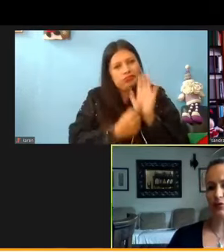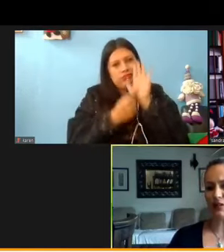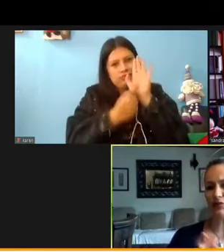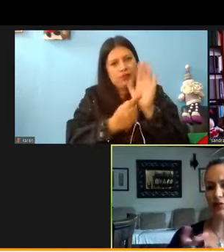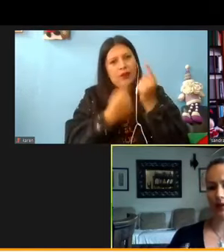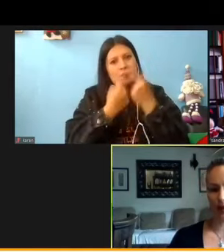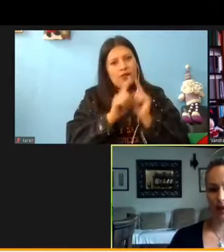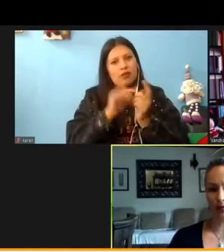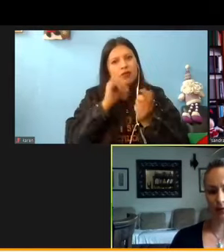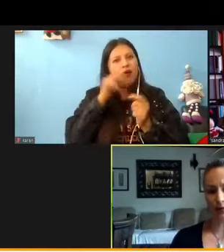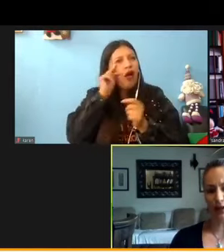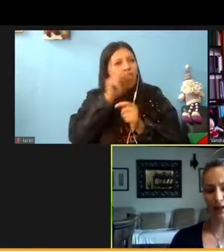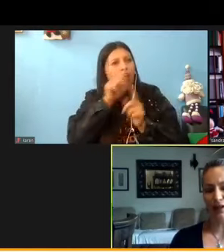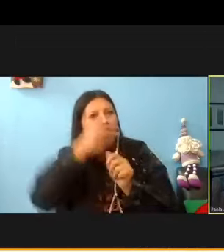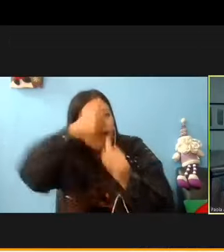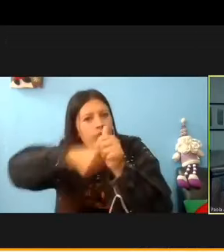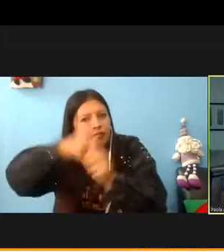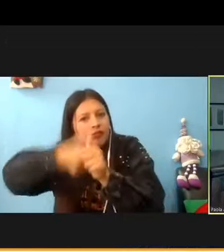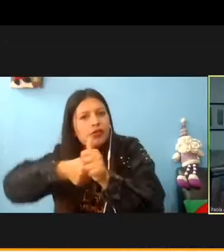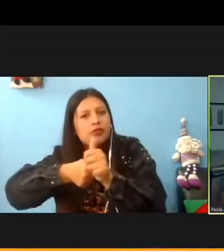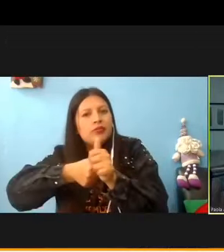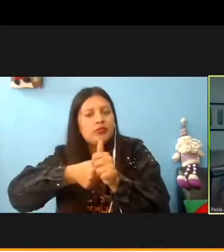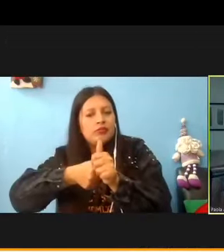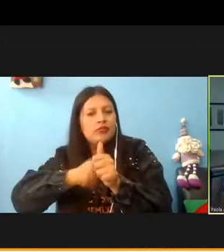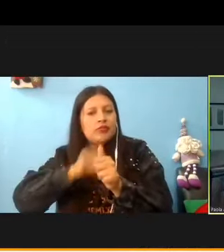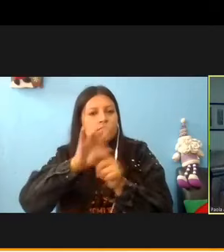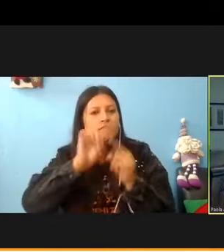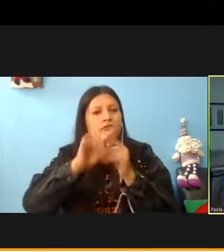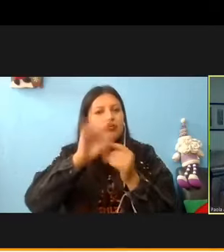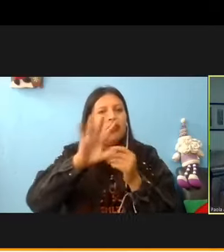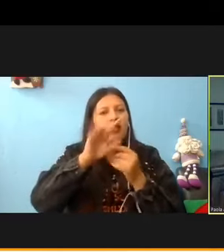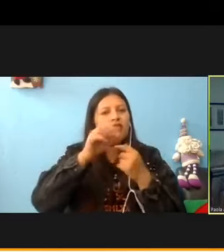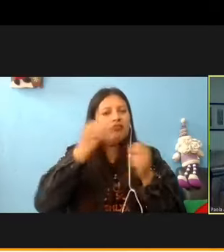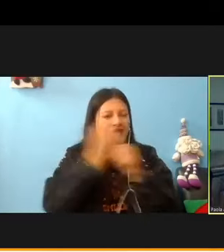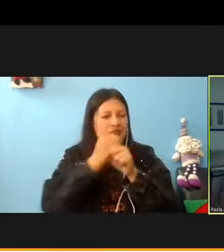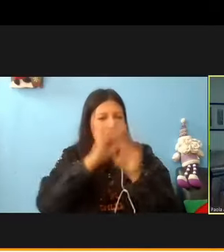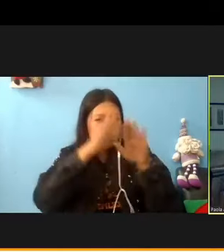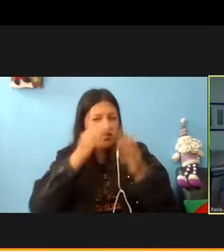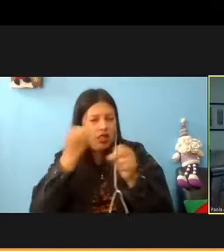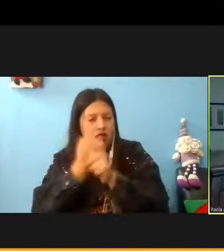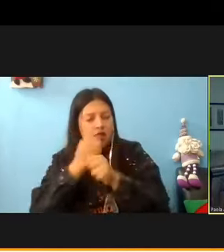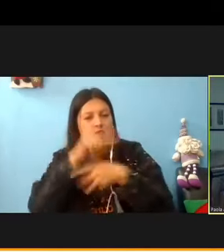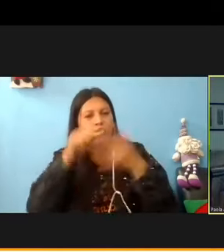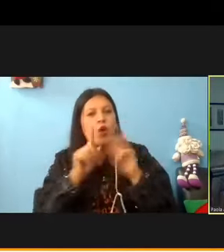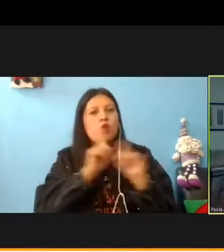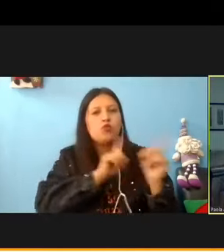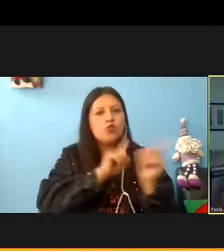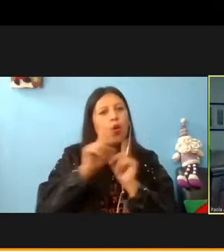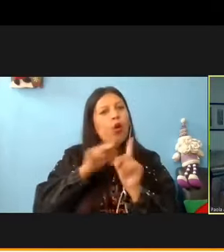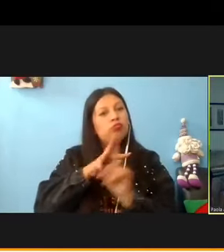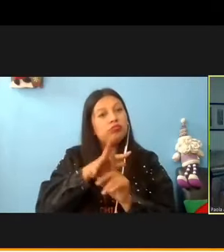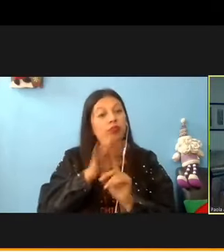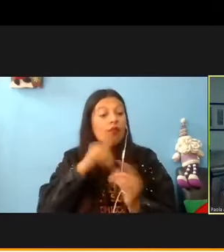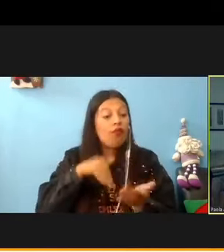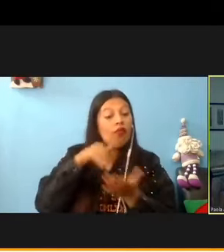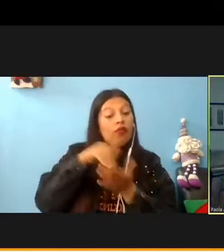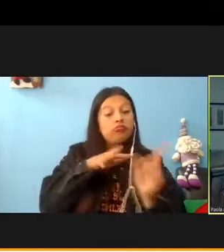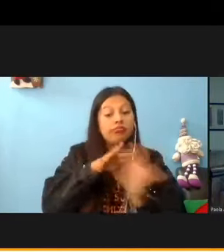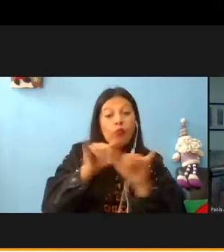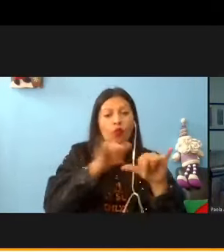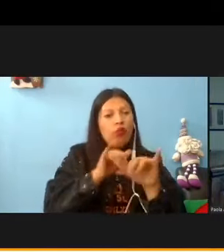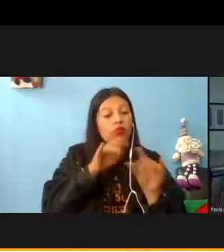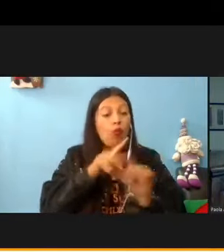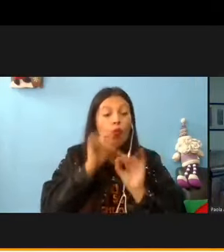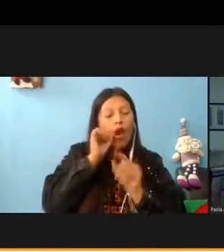lo hemos visto en cada uno de los ejes, a los discursos hegemónicos, a los discursos